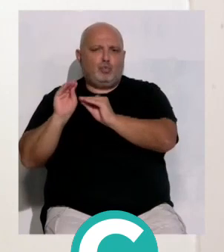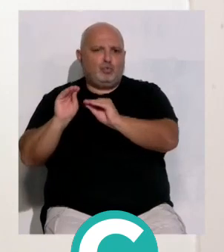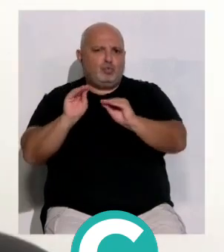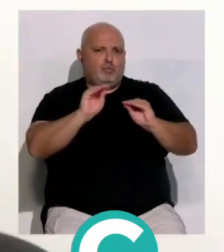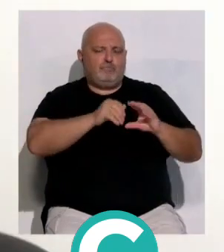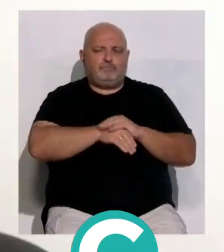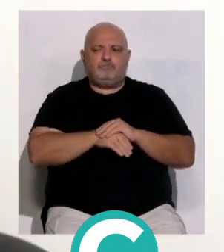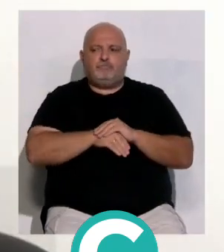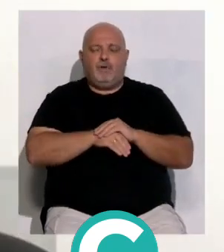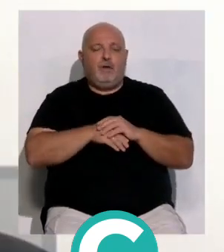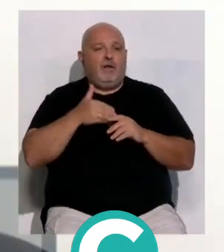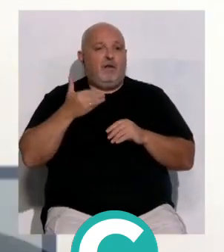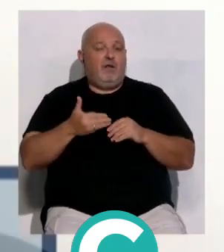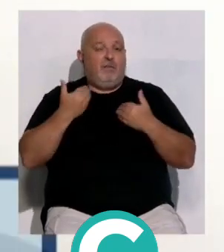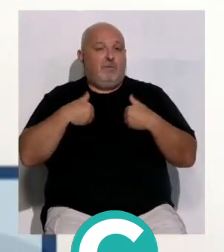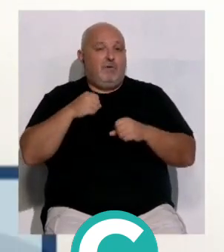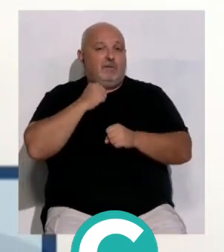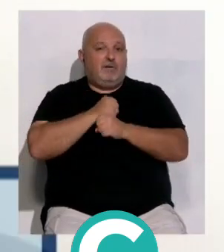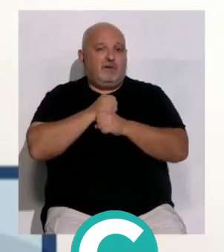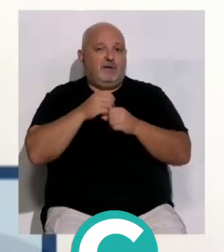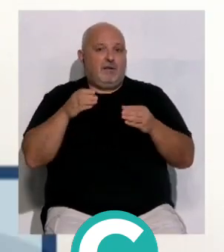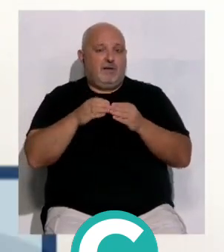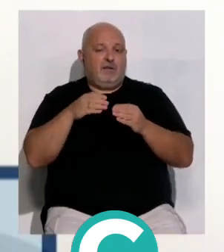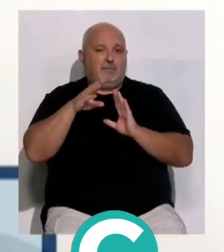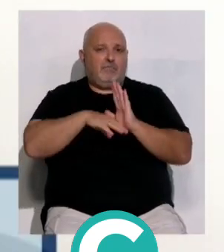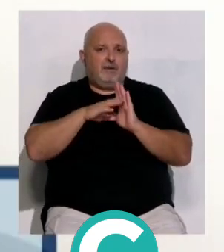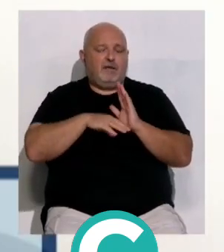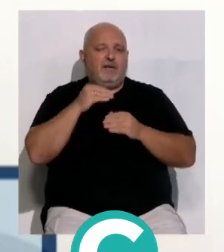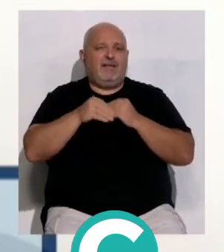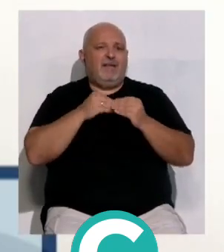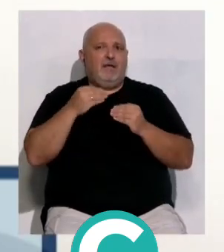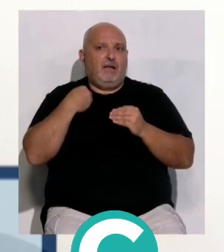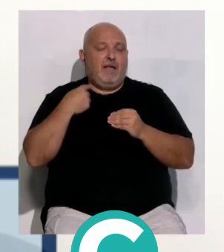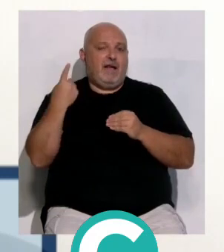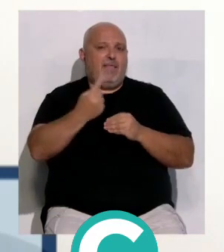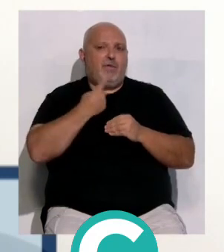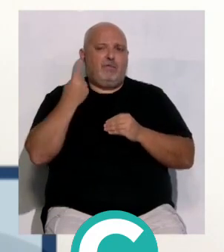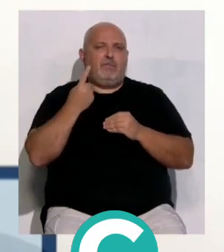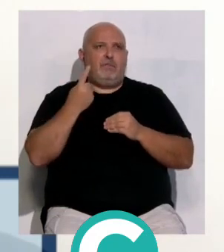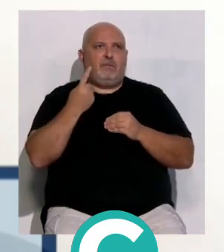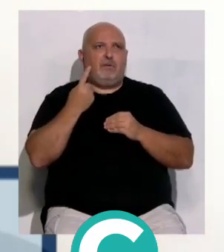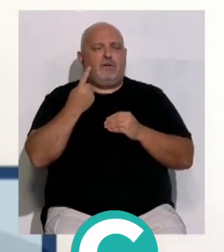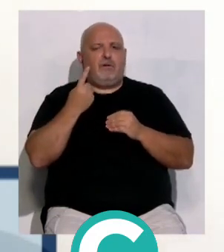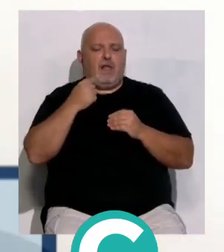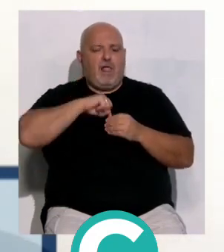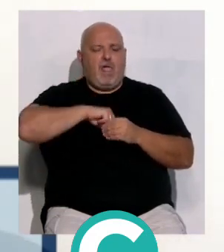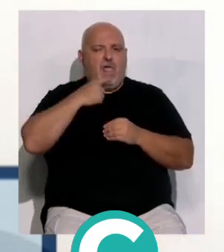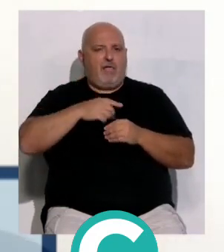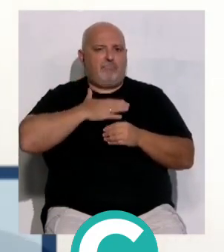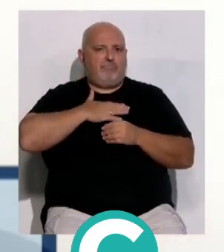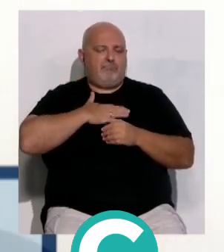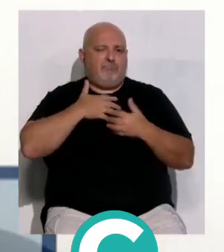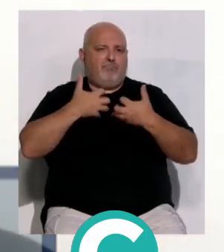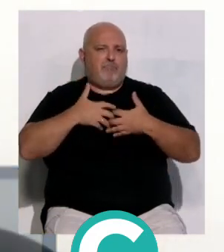el suyo. Lo importante del trabajo en equipo en este programa de rehabilitación cardíaca es que cada uno pues tenemos unas competencias y